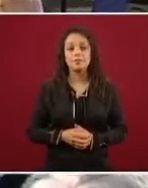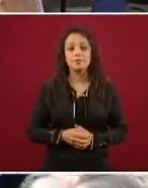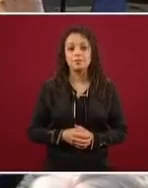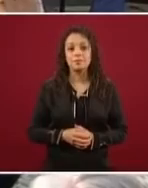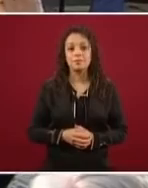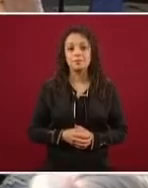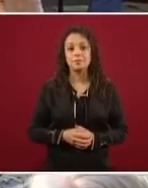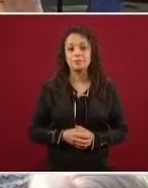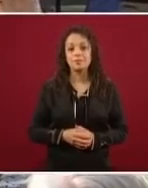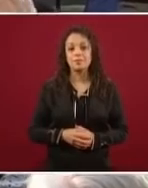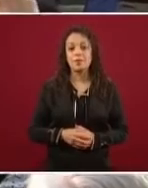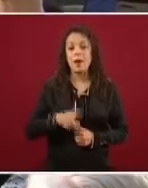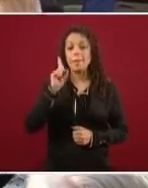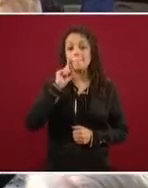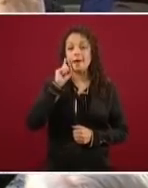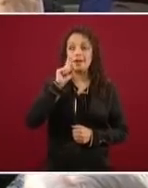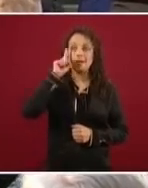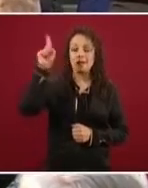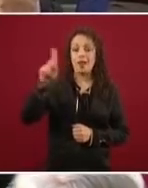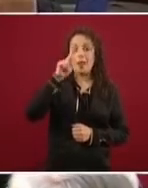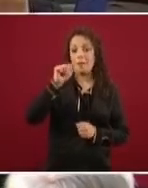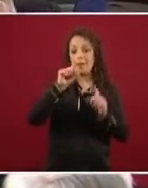mañana en la paz